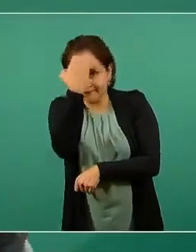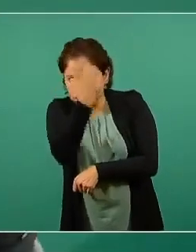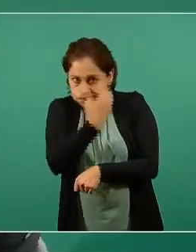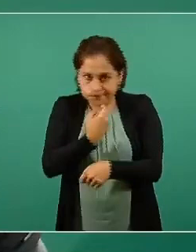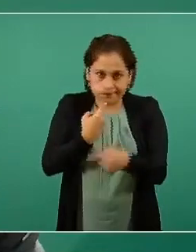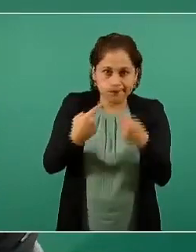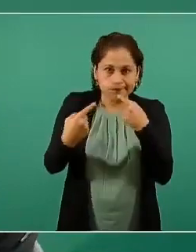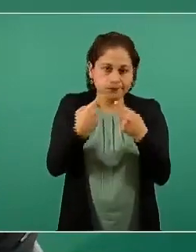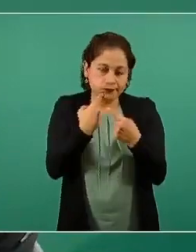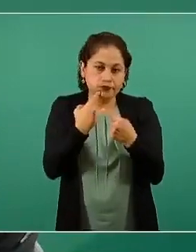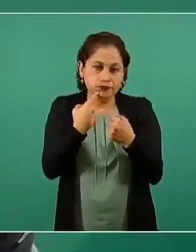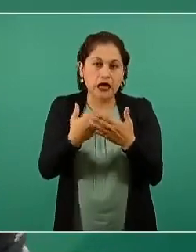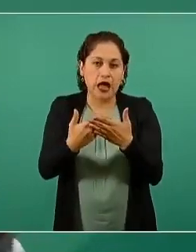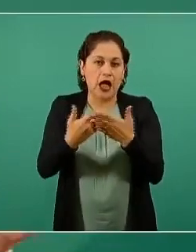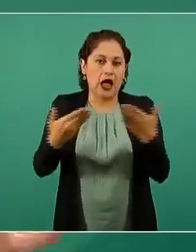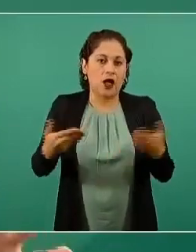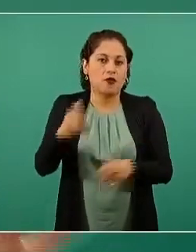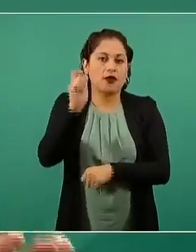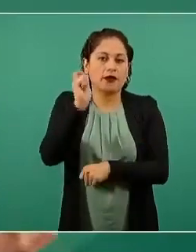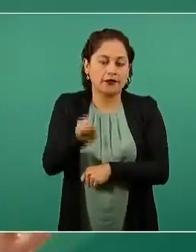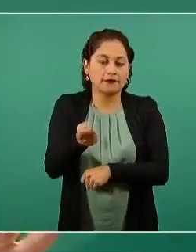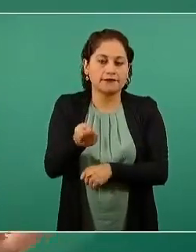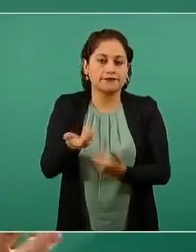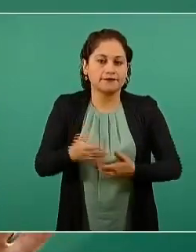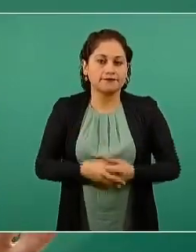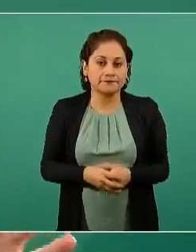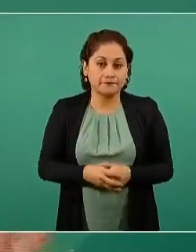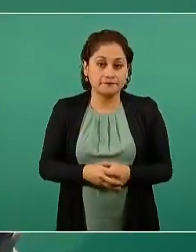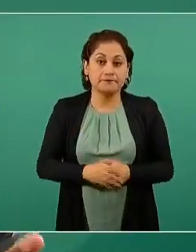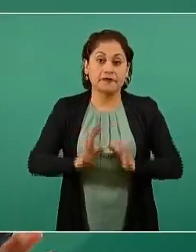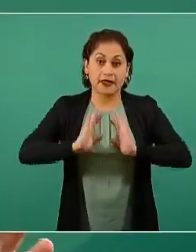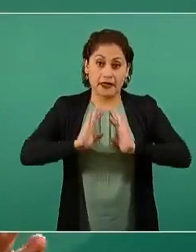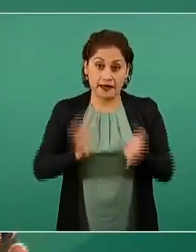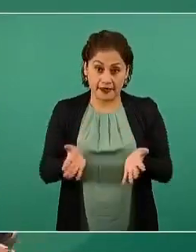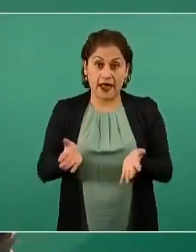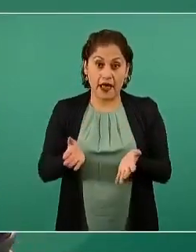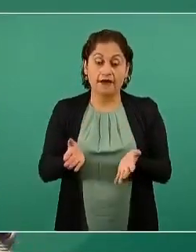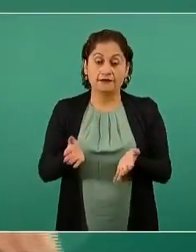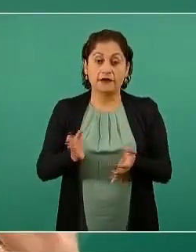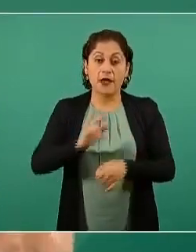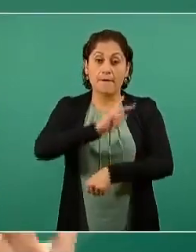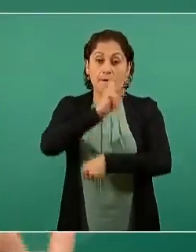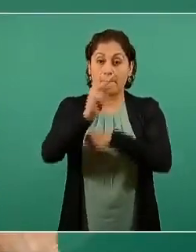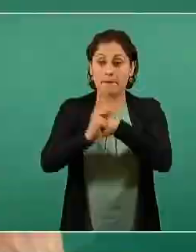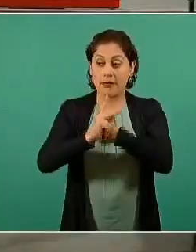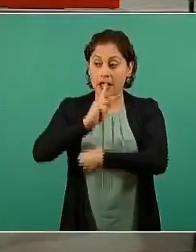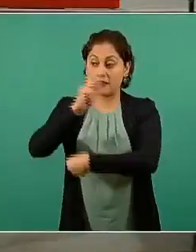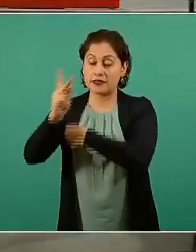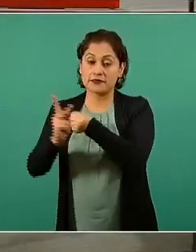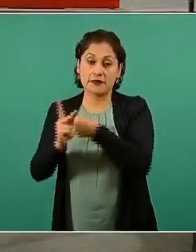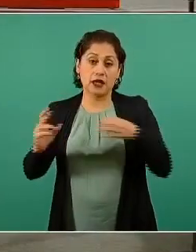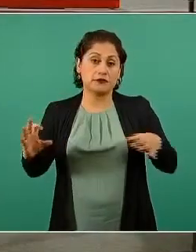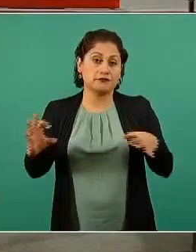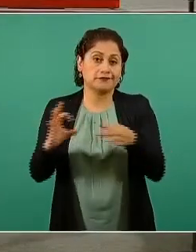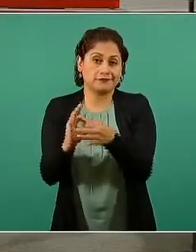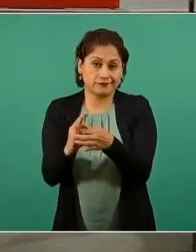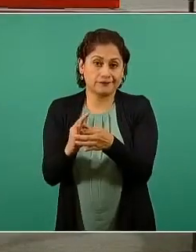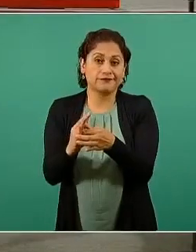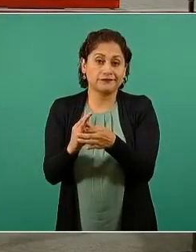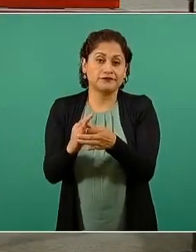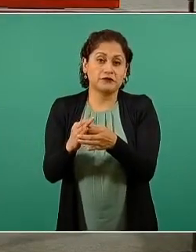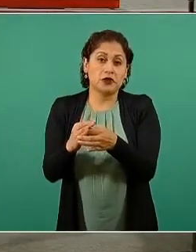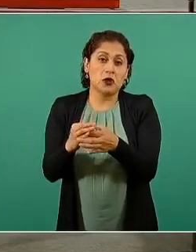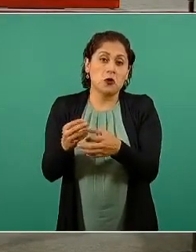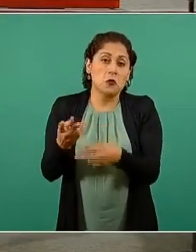tenemos planteado, que es la raíz de una colaboración binacional para un marco estratégico de cooperación